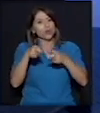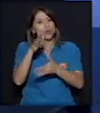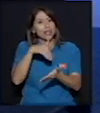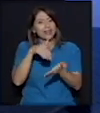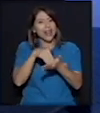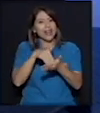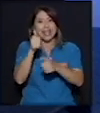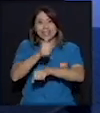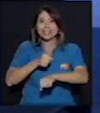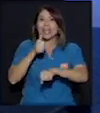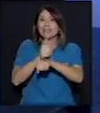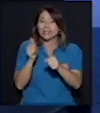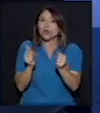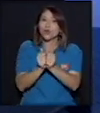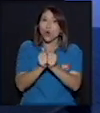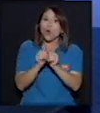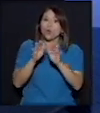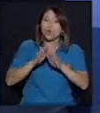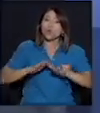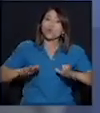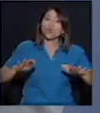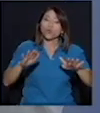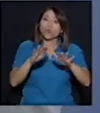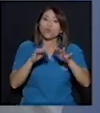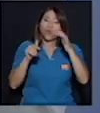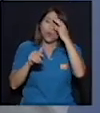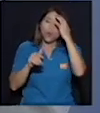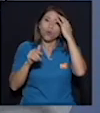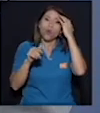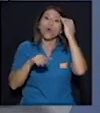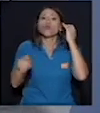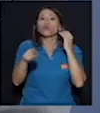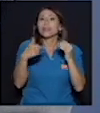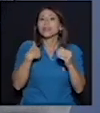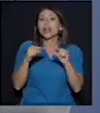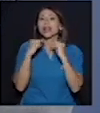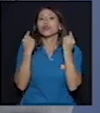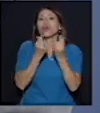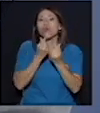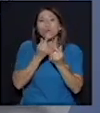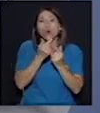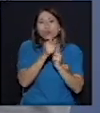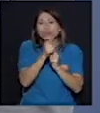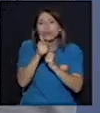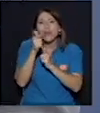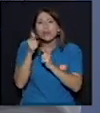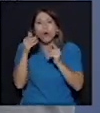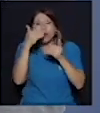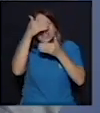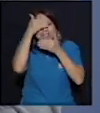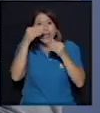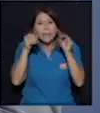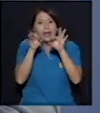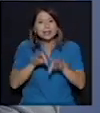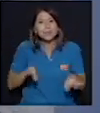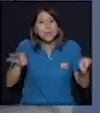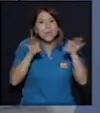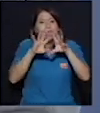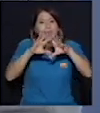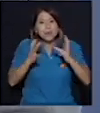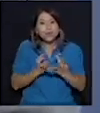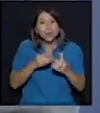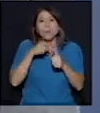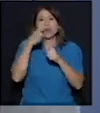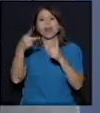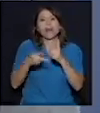una capital, Raqqa. Para agregar, si usted tiene el grupo terrorista más importante del mundo, que por primera vez un grupo terrorista se